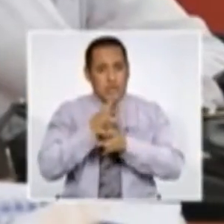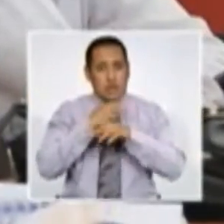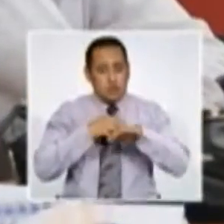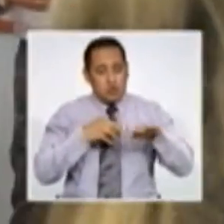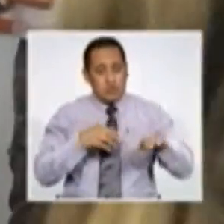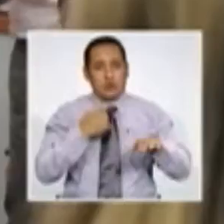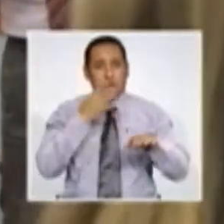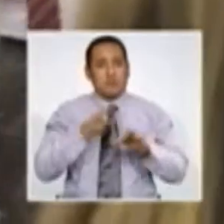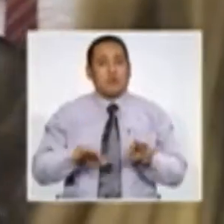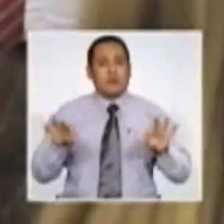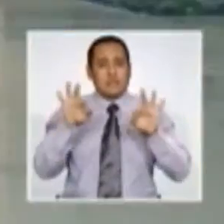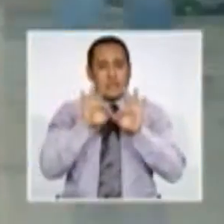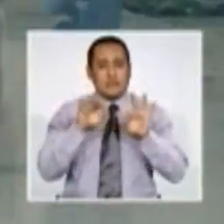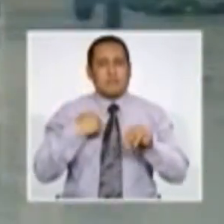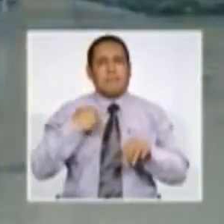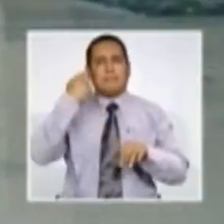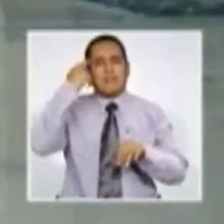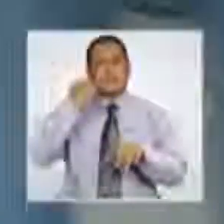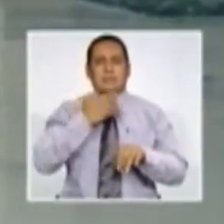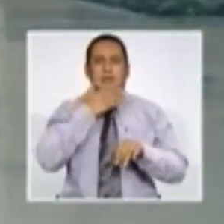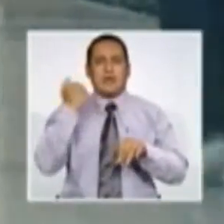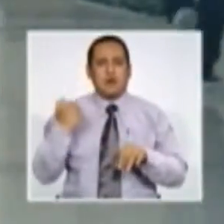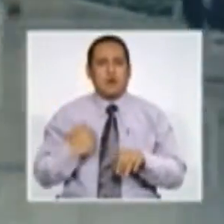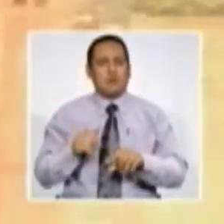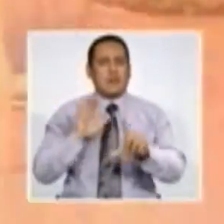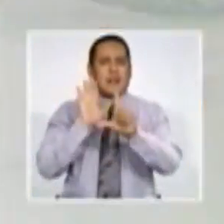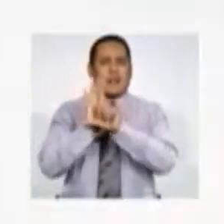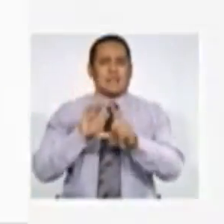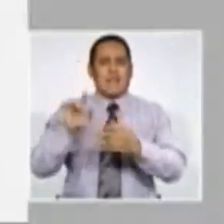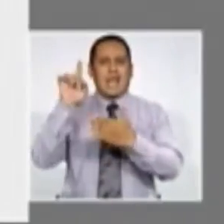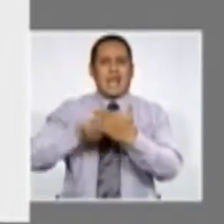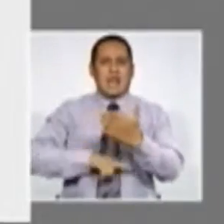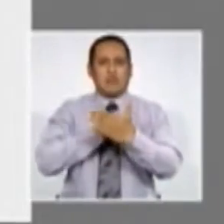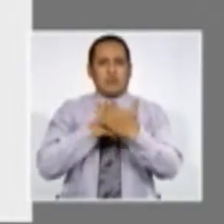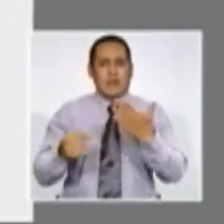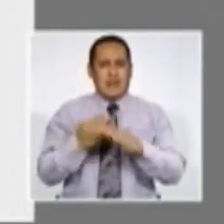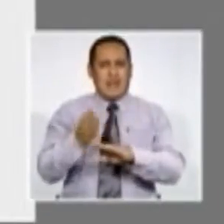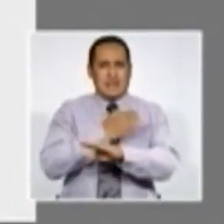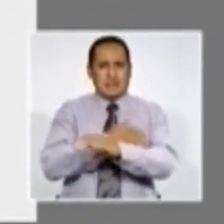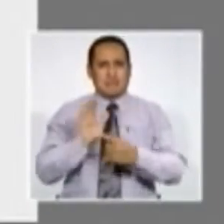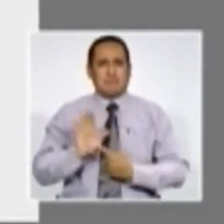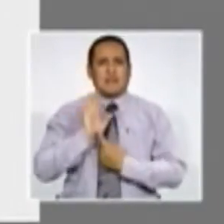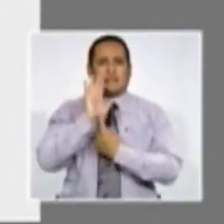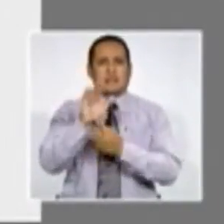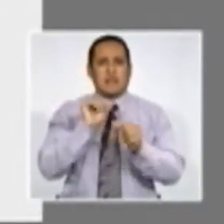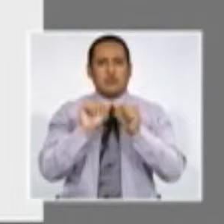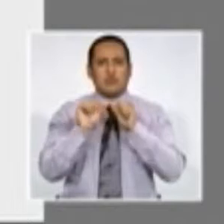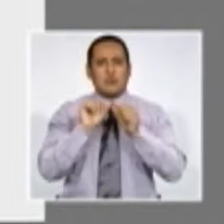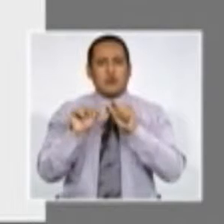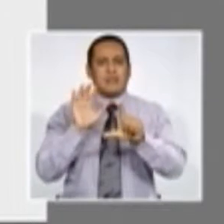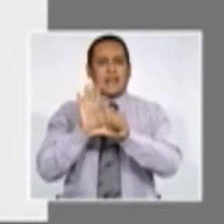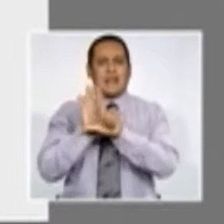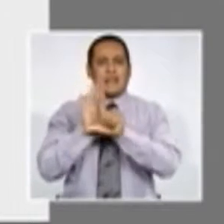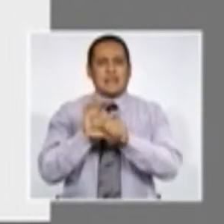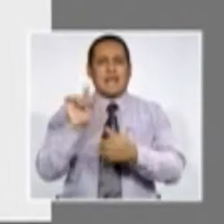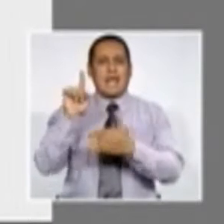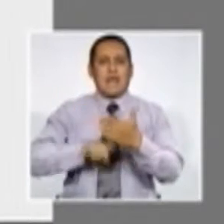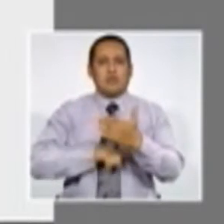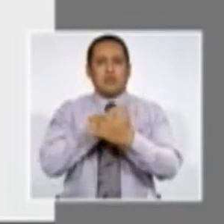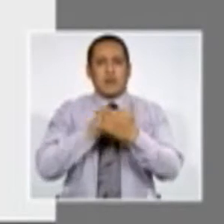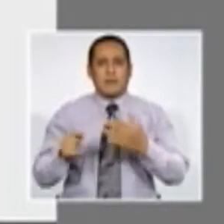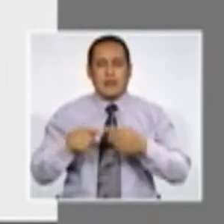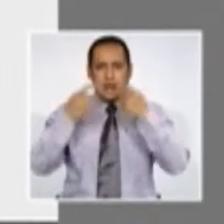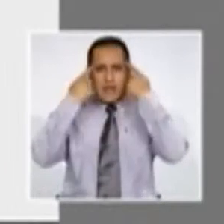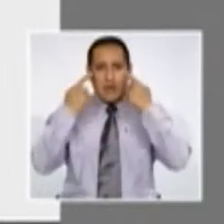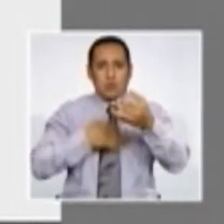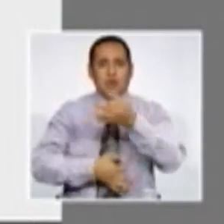salvaguardar al estudiante debía ser el interés común, se planteó una acción de inconstitucionalidad precisamente al artículo de la ley